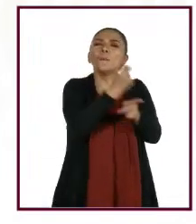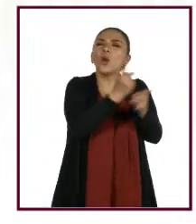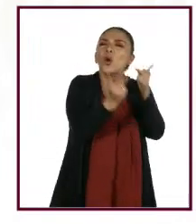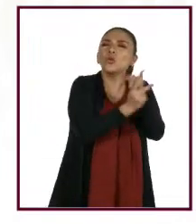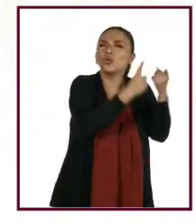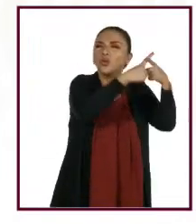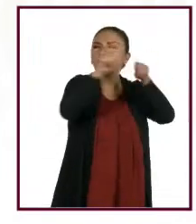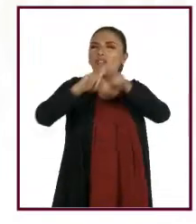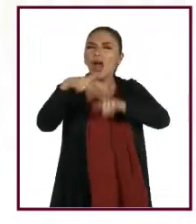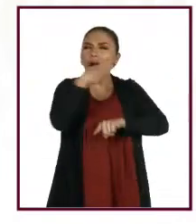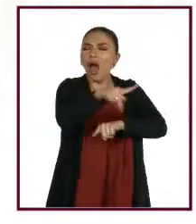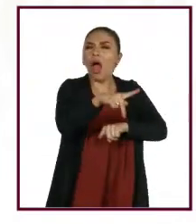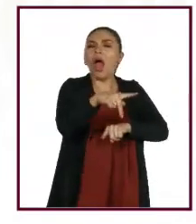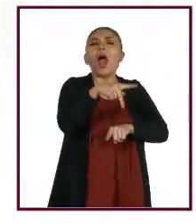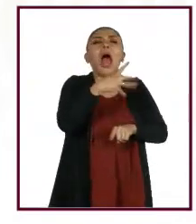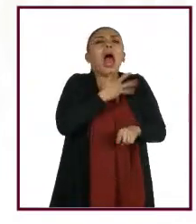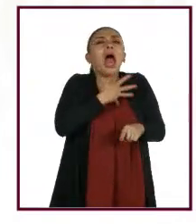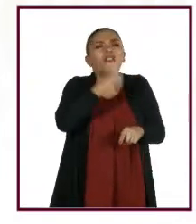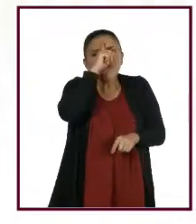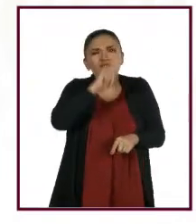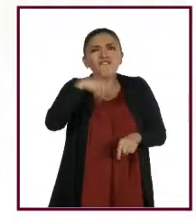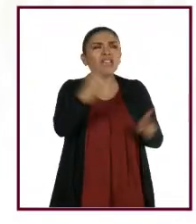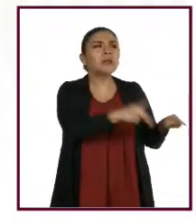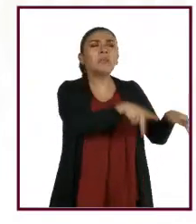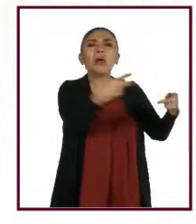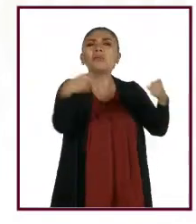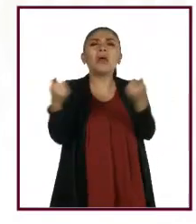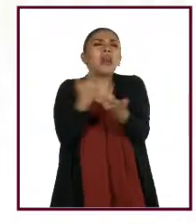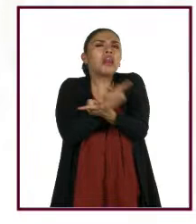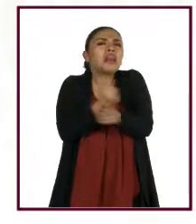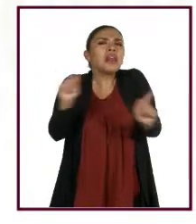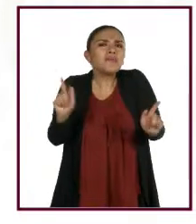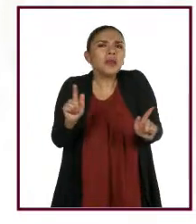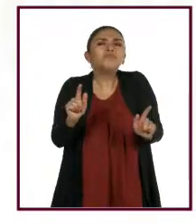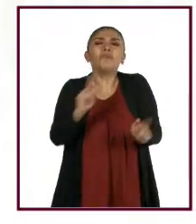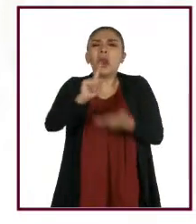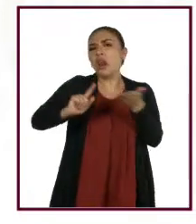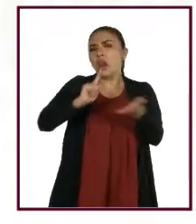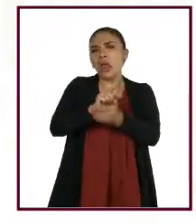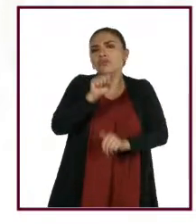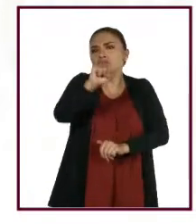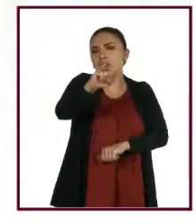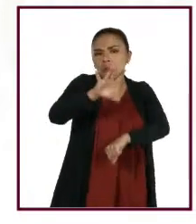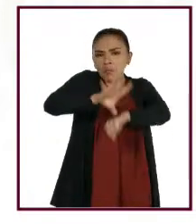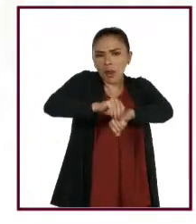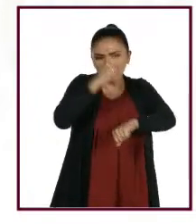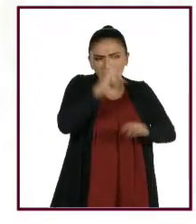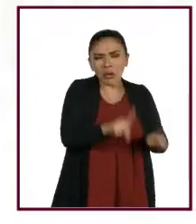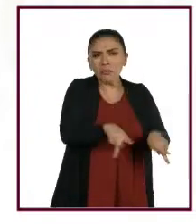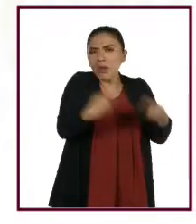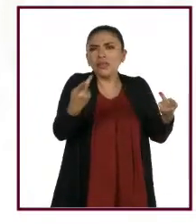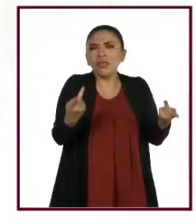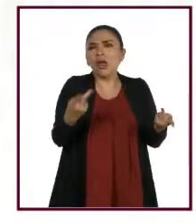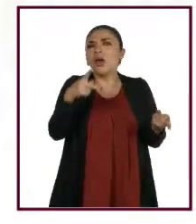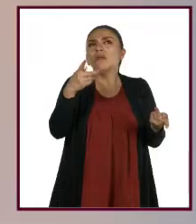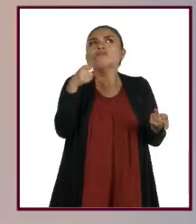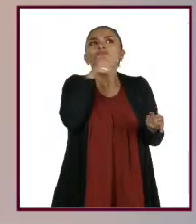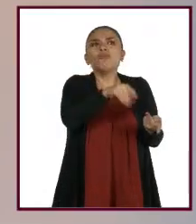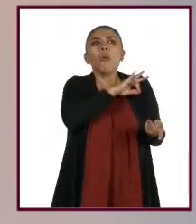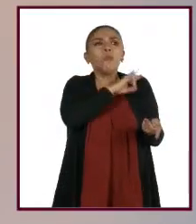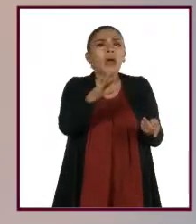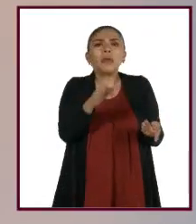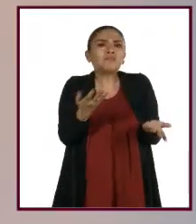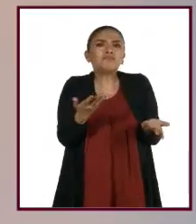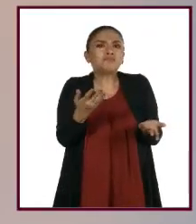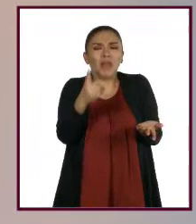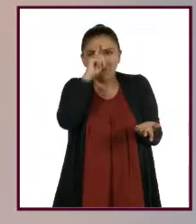productos y de moléculas que están disponibles en todas partes, que son legales, es decir, que se pueden